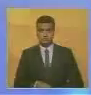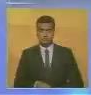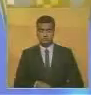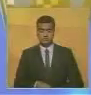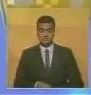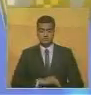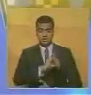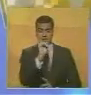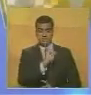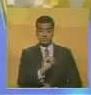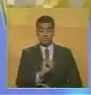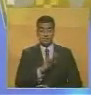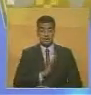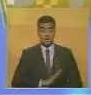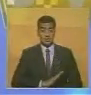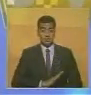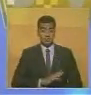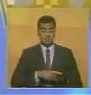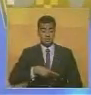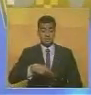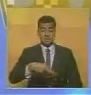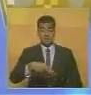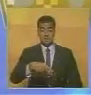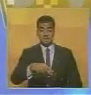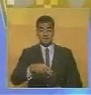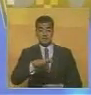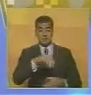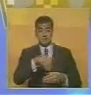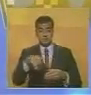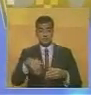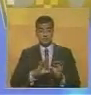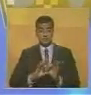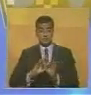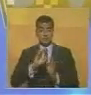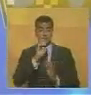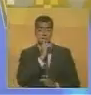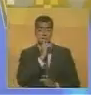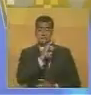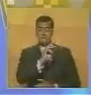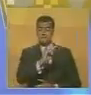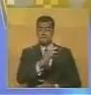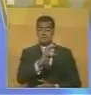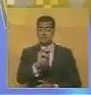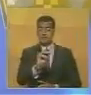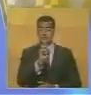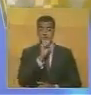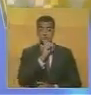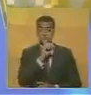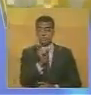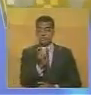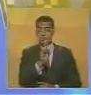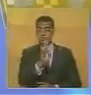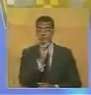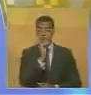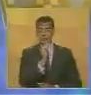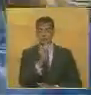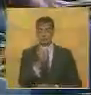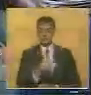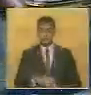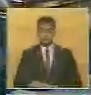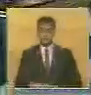En el estado Zulia estuvo de gira la candidata a las primarias de la Mesa de la Unidad, María Corina Machado. Gustavo Velasco nos tiene los